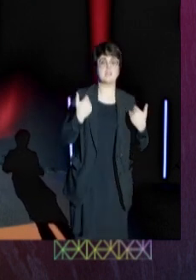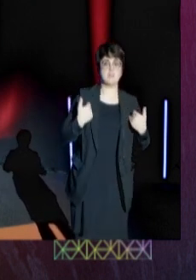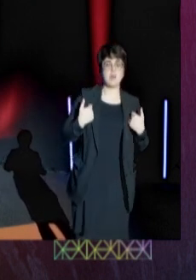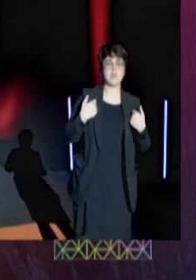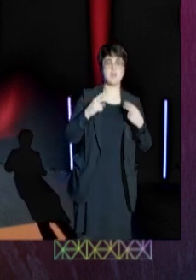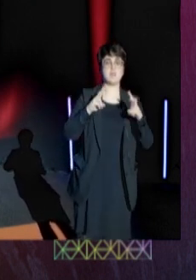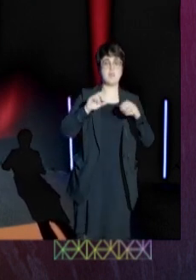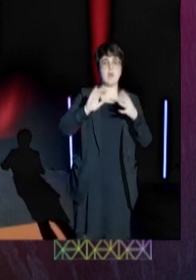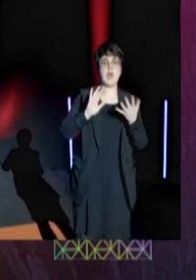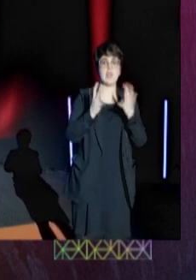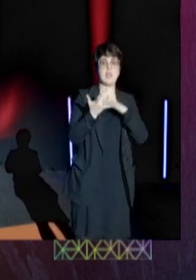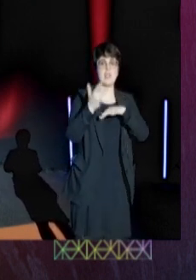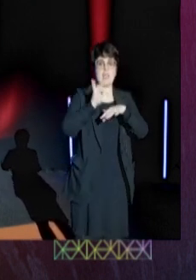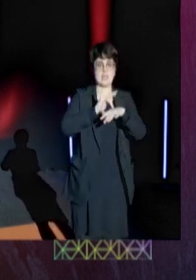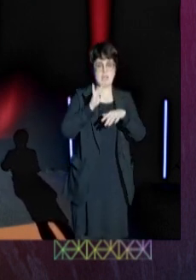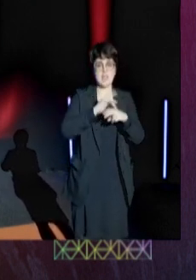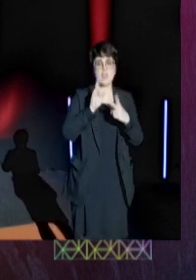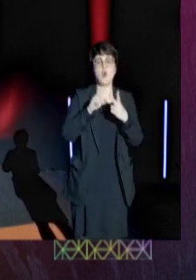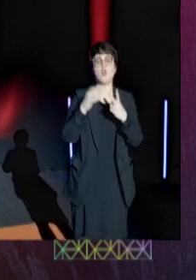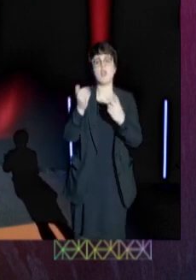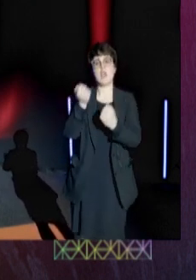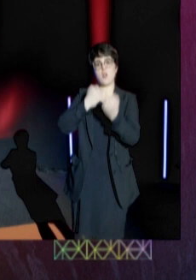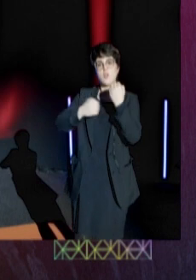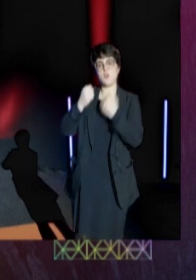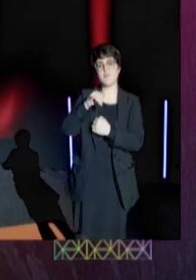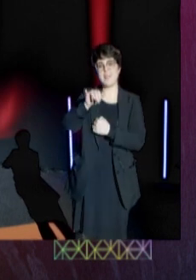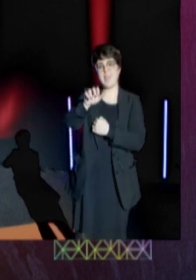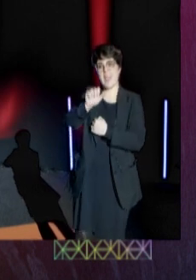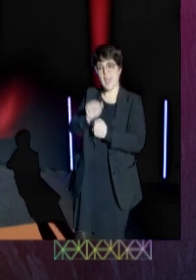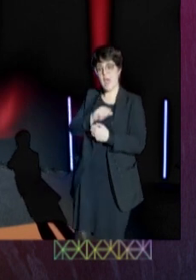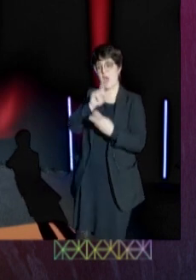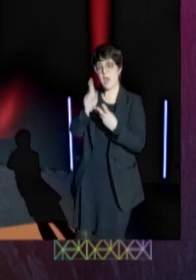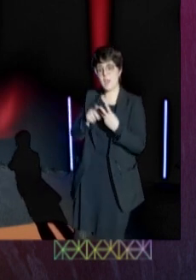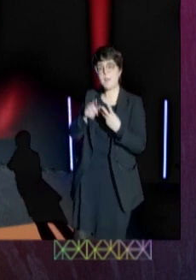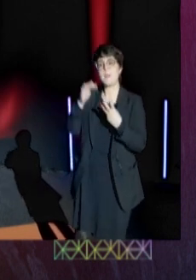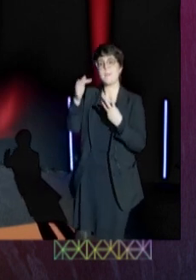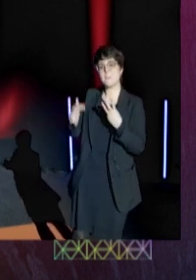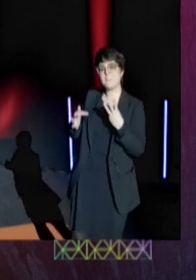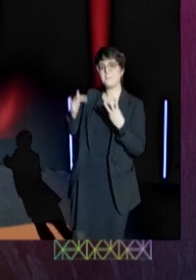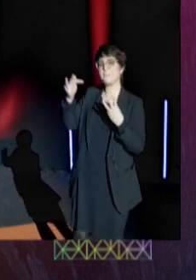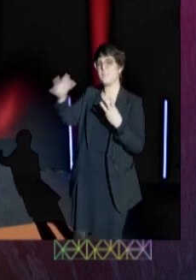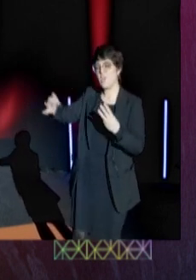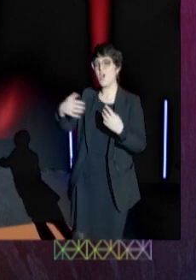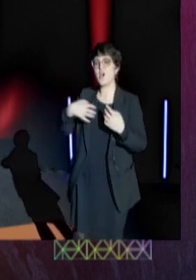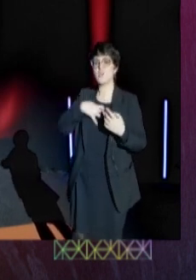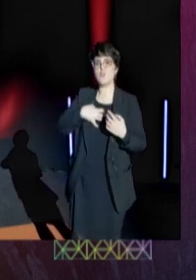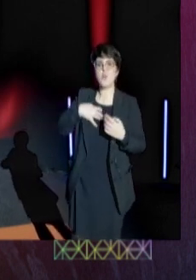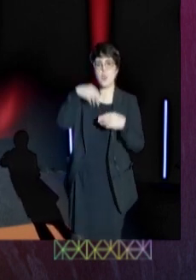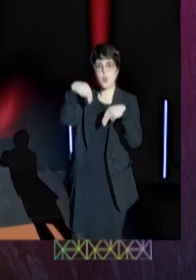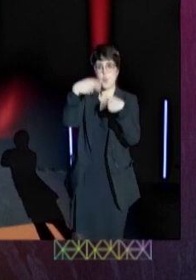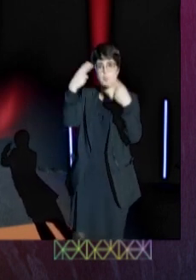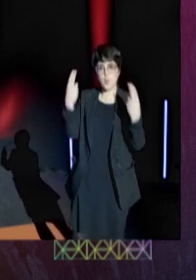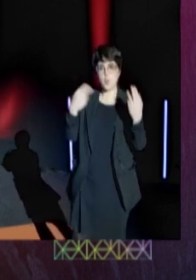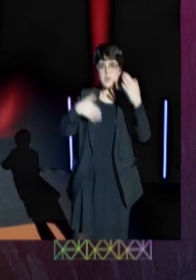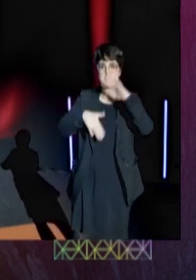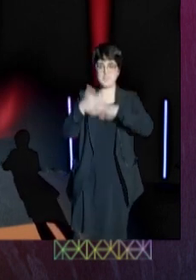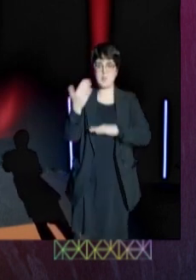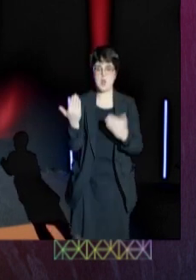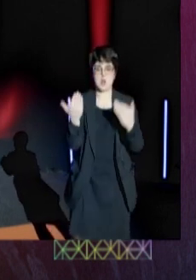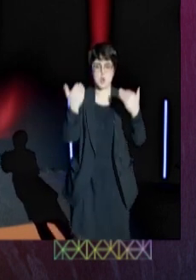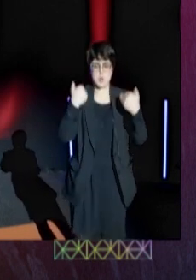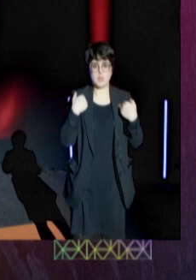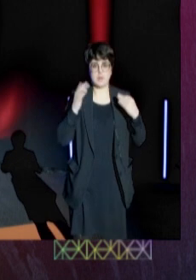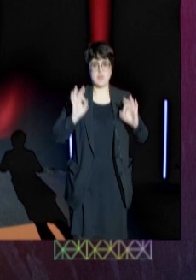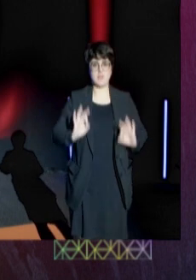la digitalización de la economía y la Inteligencia artificial y al mismo tiempo eh la función pública la responsabilidades sobre Cómo se